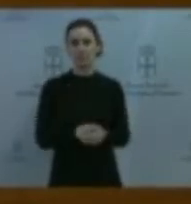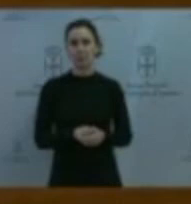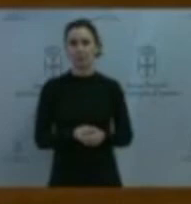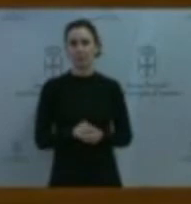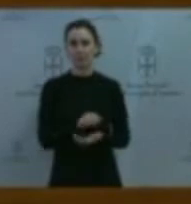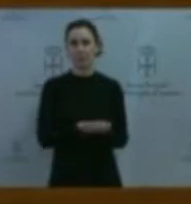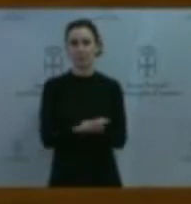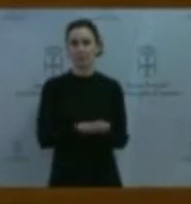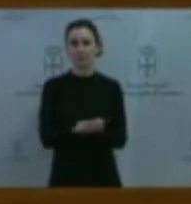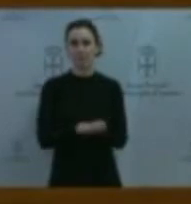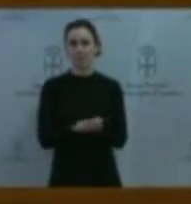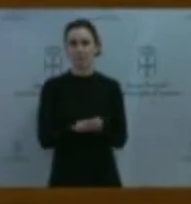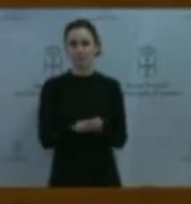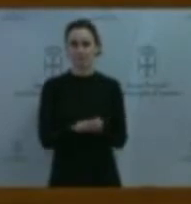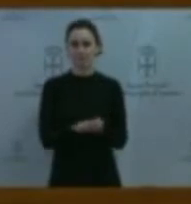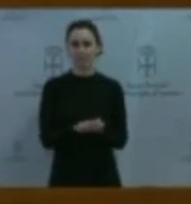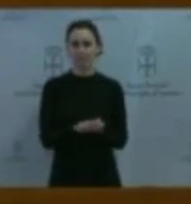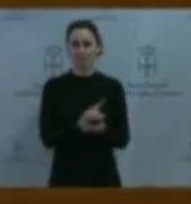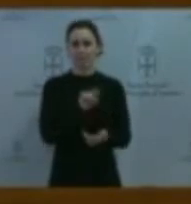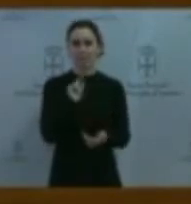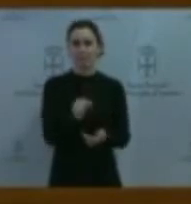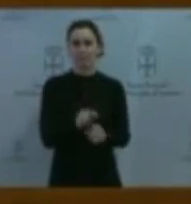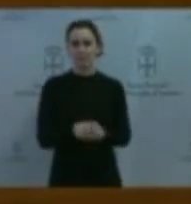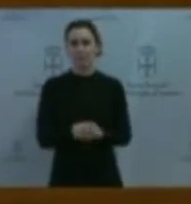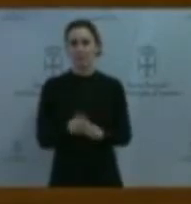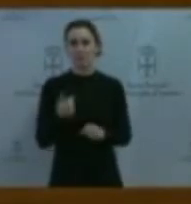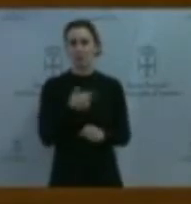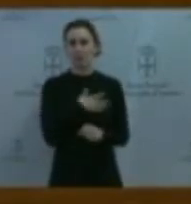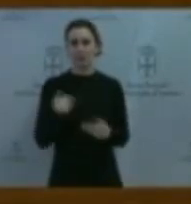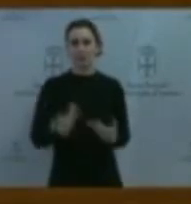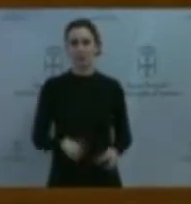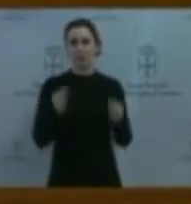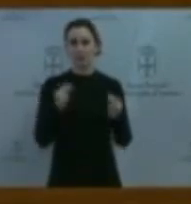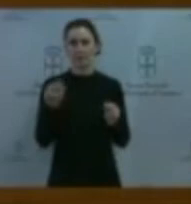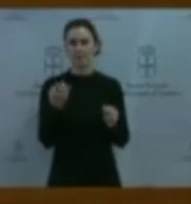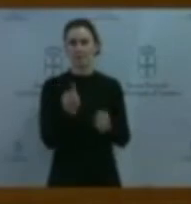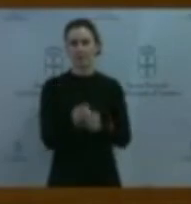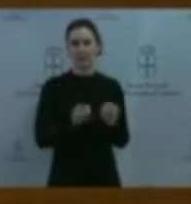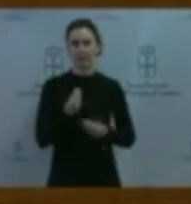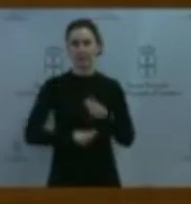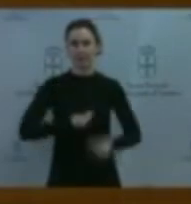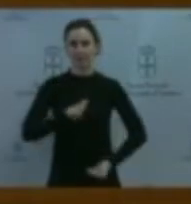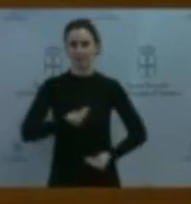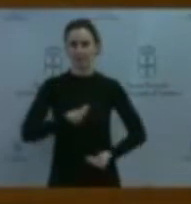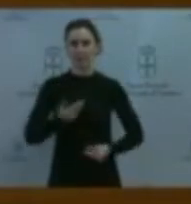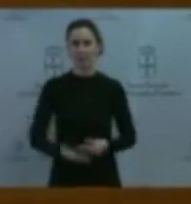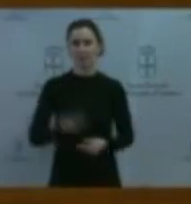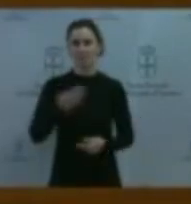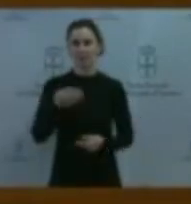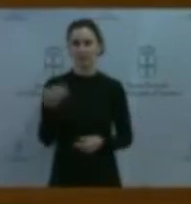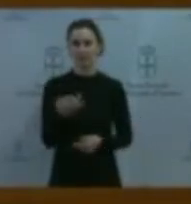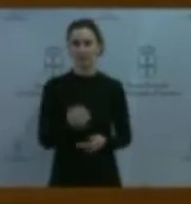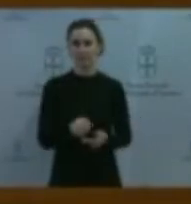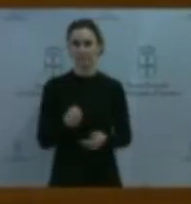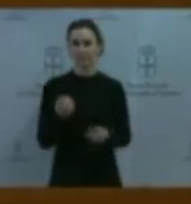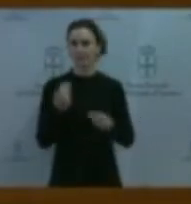quería simplemente terminar diciendo que hay mucho por hacer y que lo importante es que lo hagamos ya. No que planeamos, no que discutamos, sino que